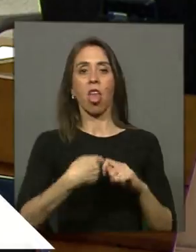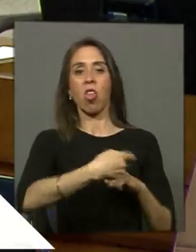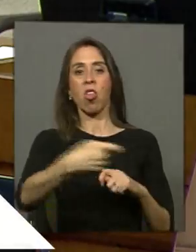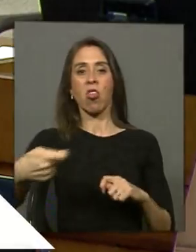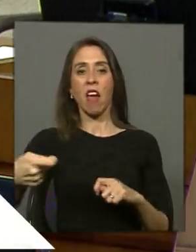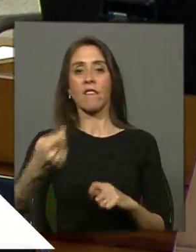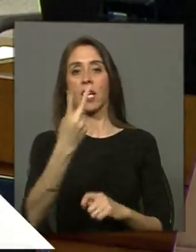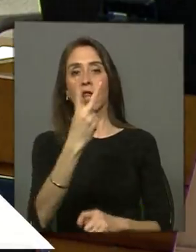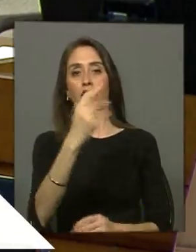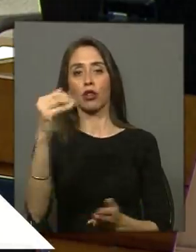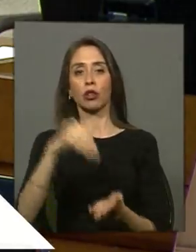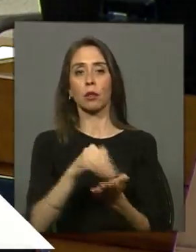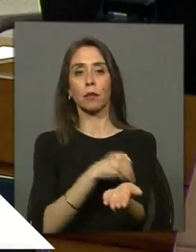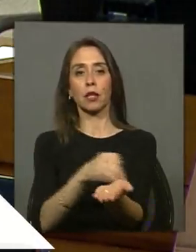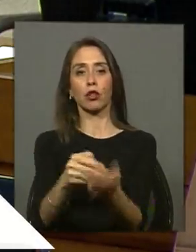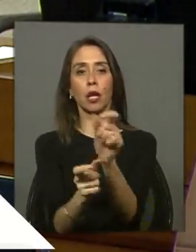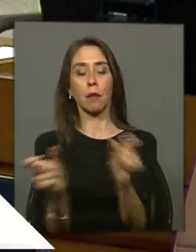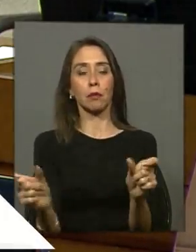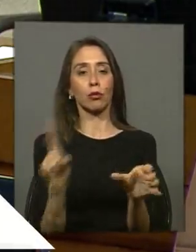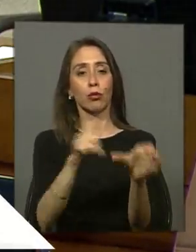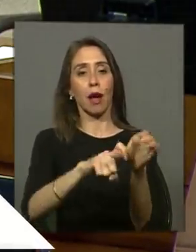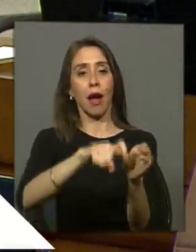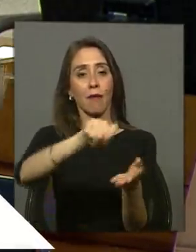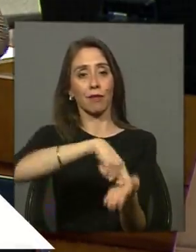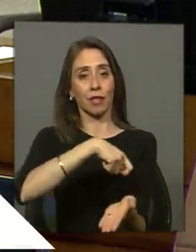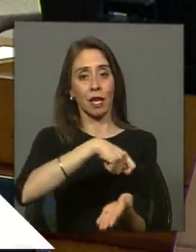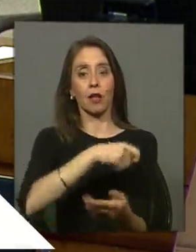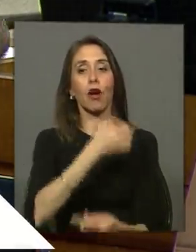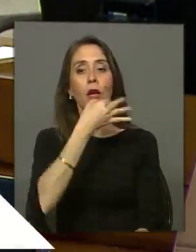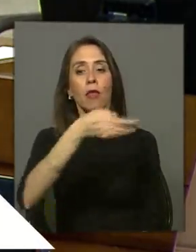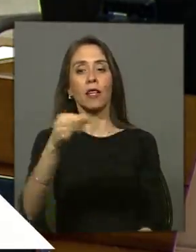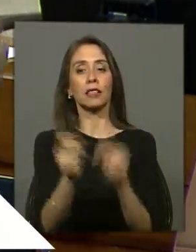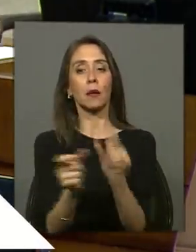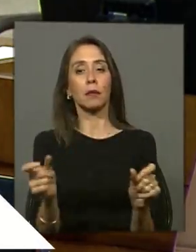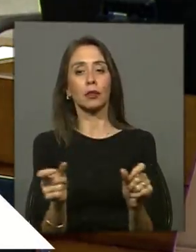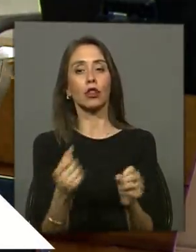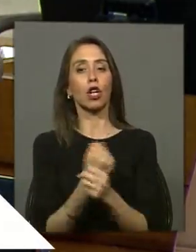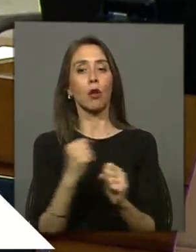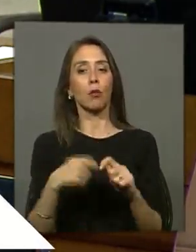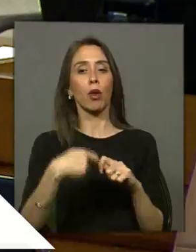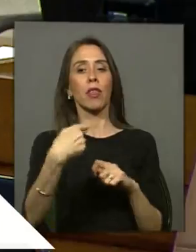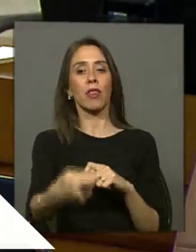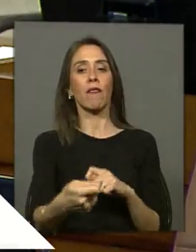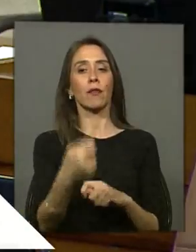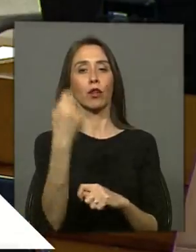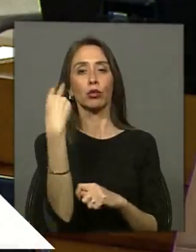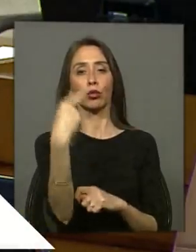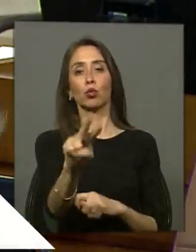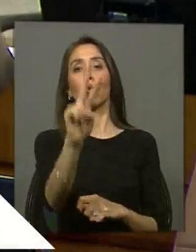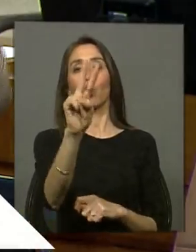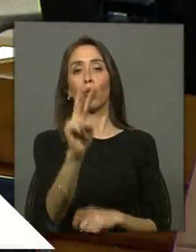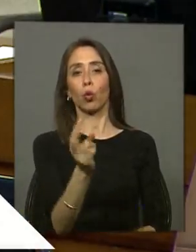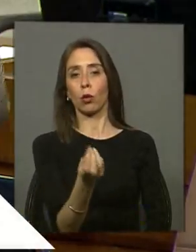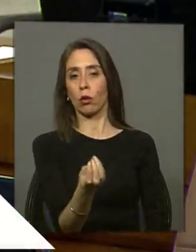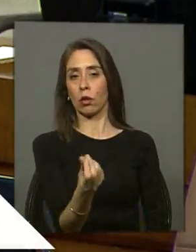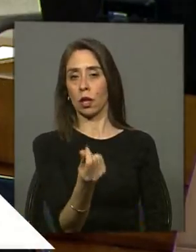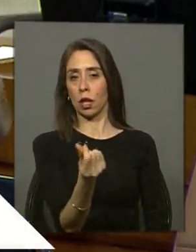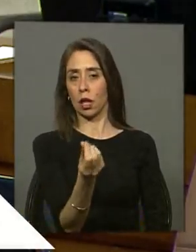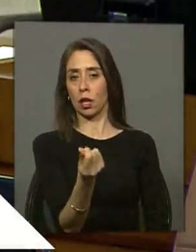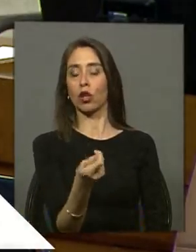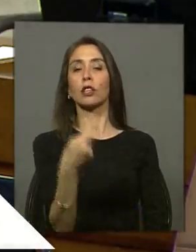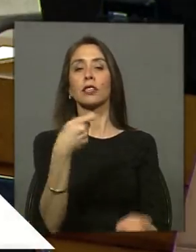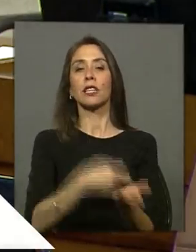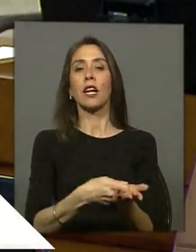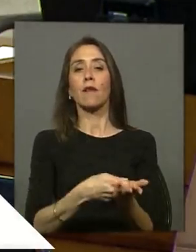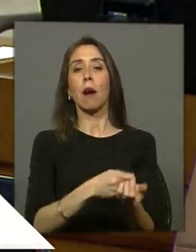de 200 mil millones de pesos a los usuarios y le dicen a los usuarios que no le pueden devolver su dinero y que se lo van a pagar